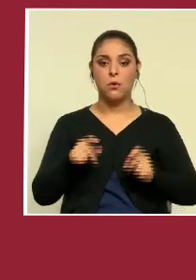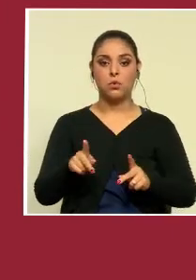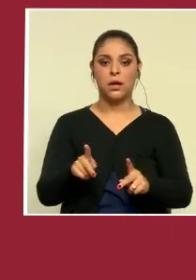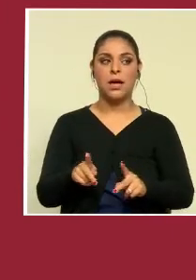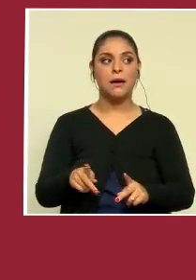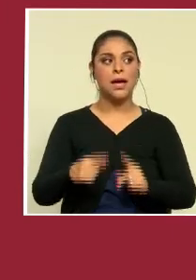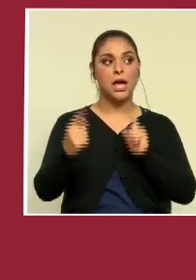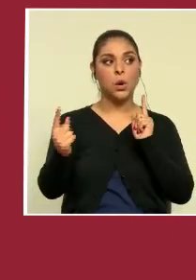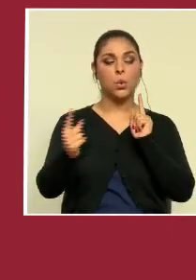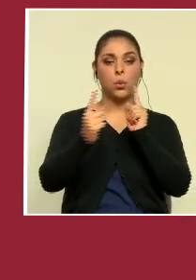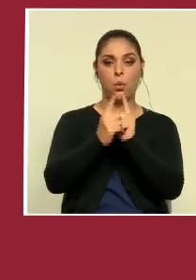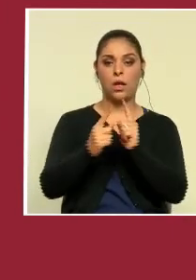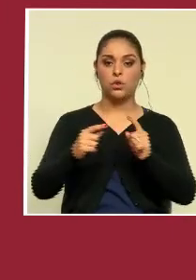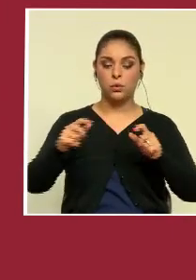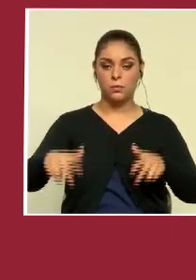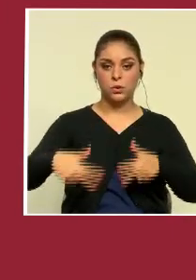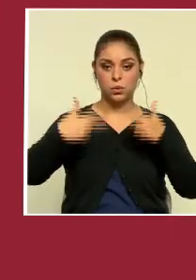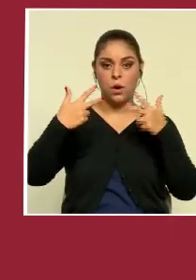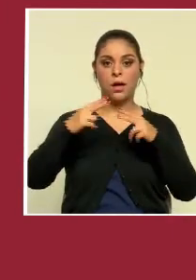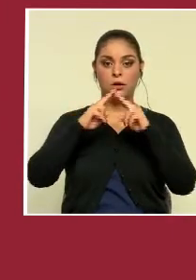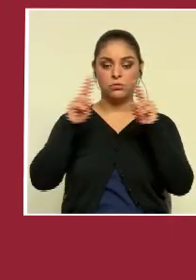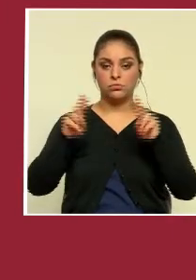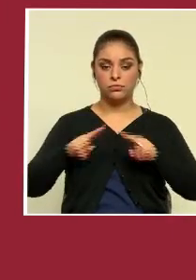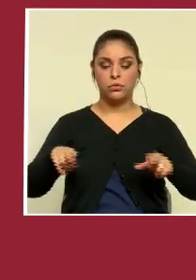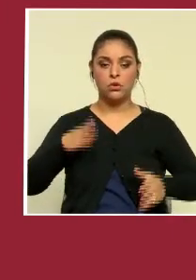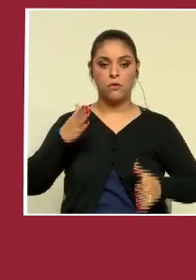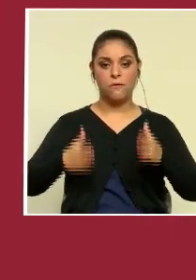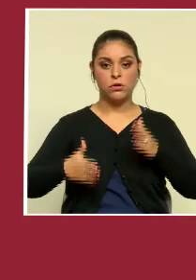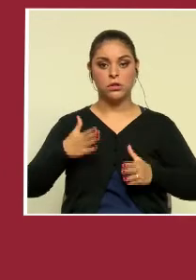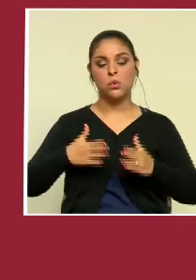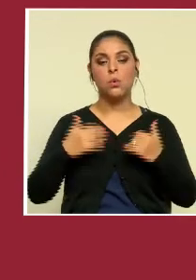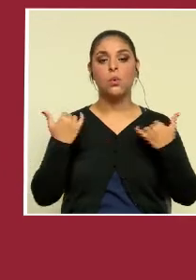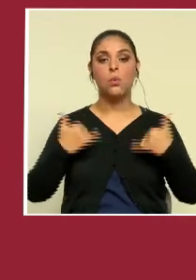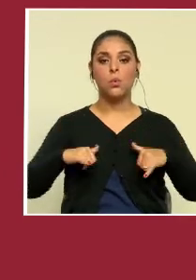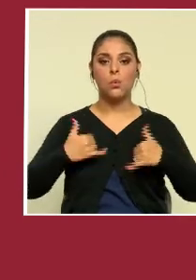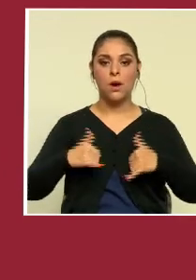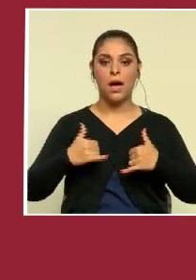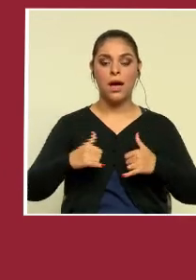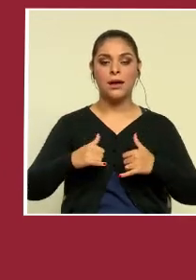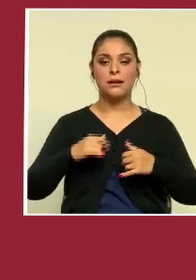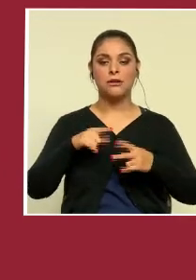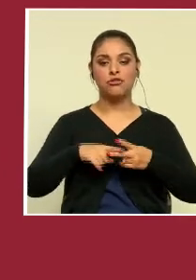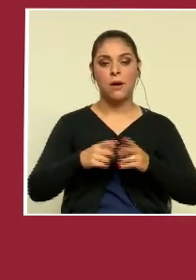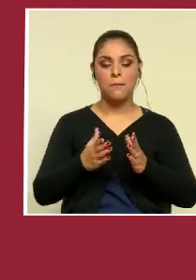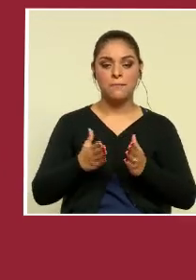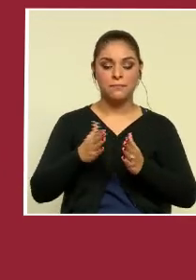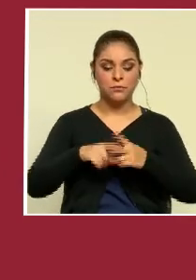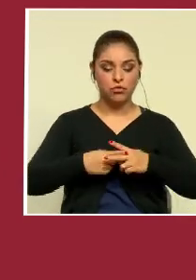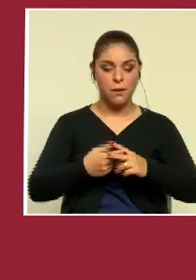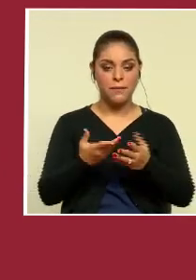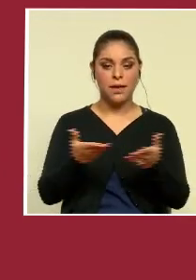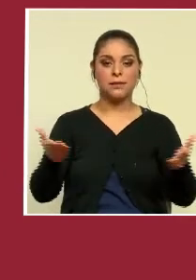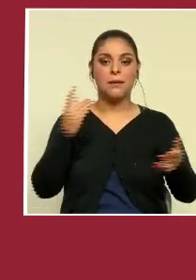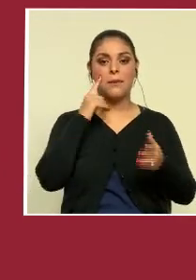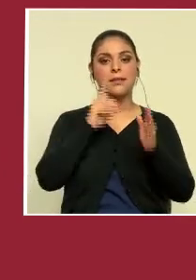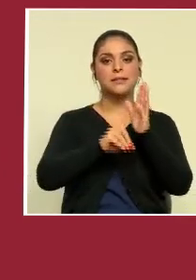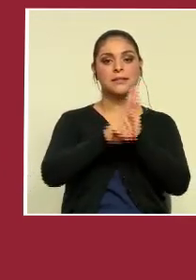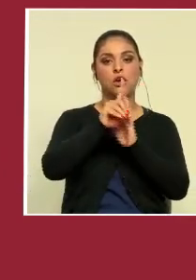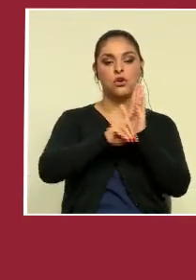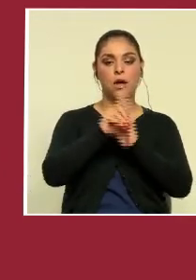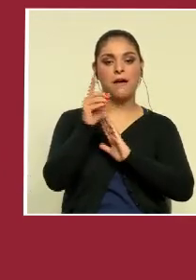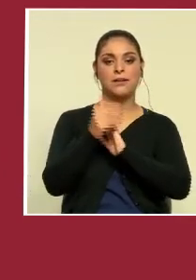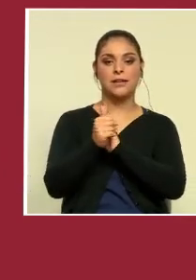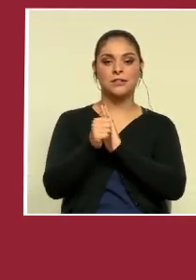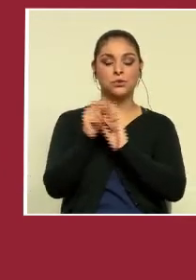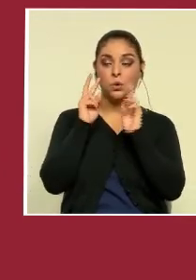virtual de robótica el juego como herramienta para el desarrollo de las habilidades muy bien es que nos